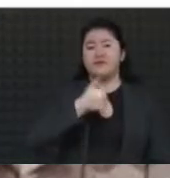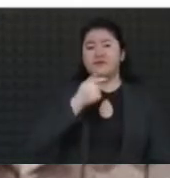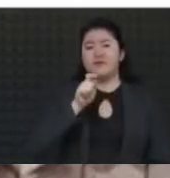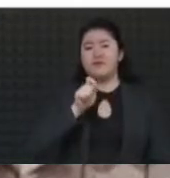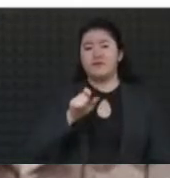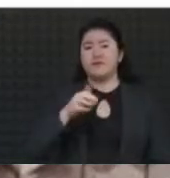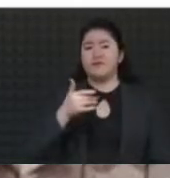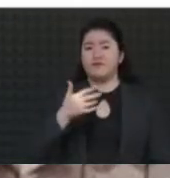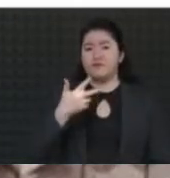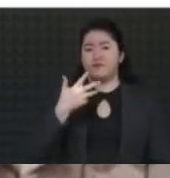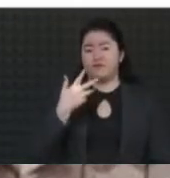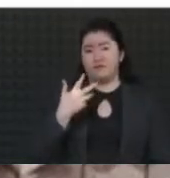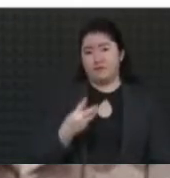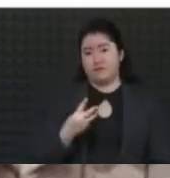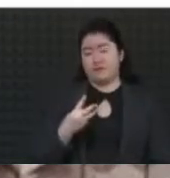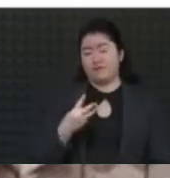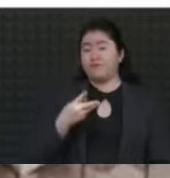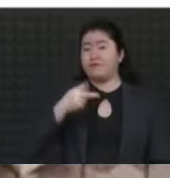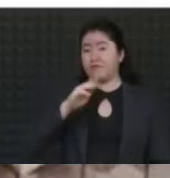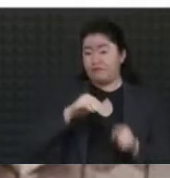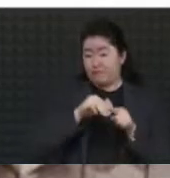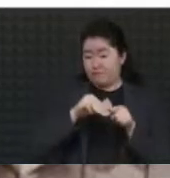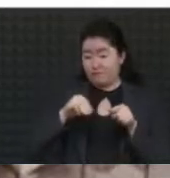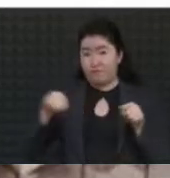11.53 kilómetros del tramo elevado,